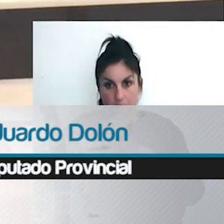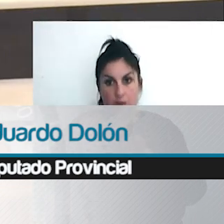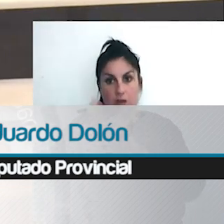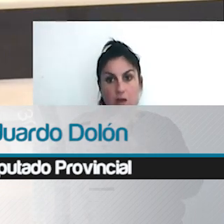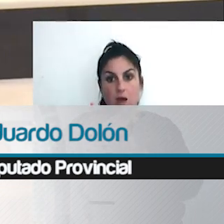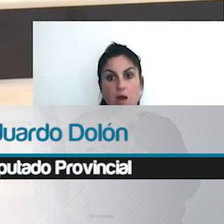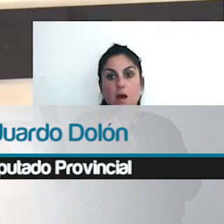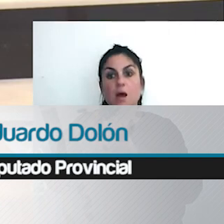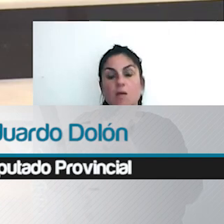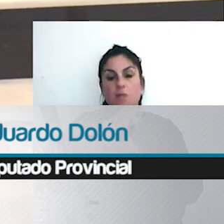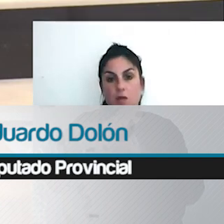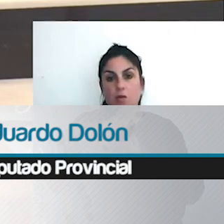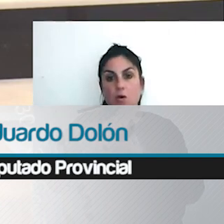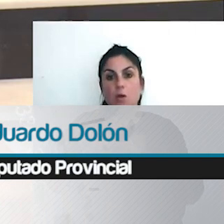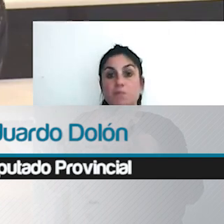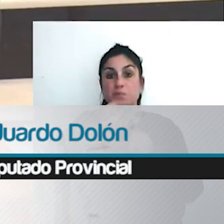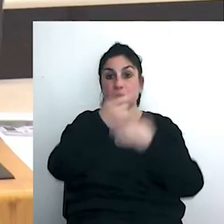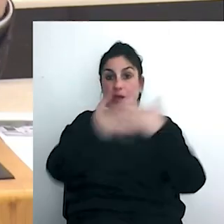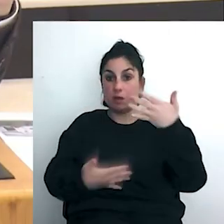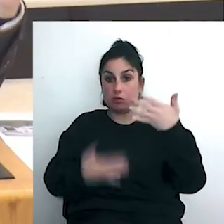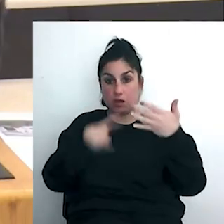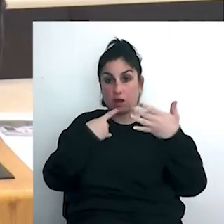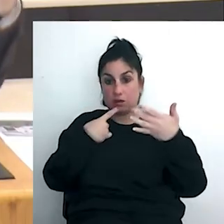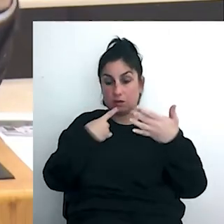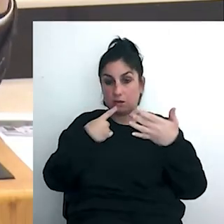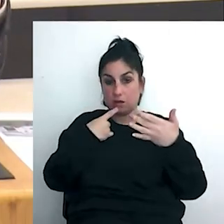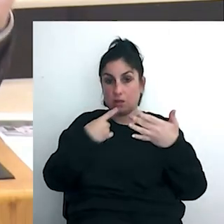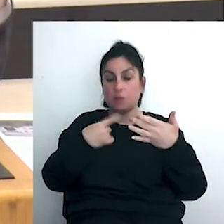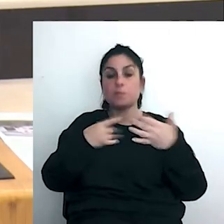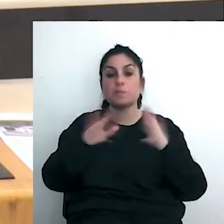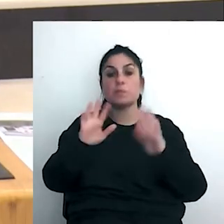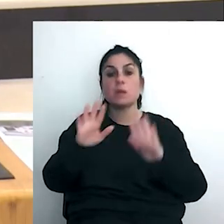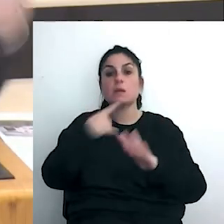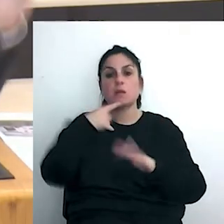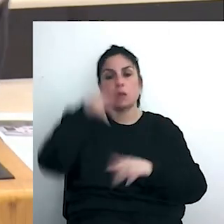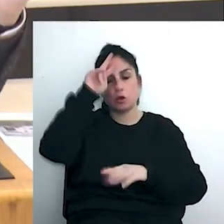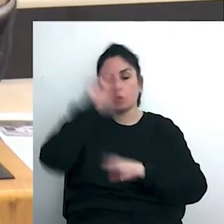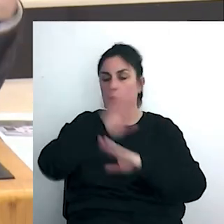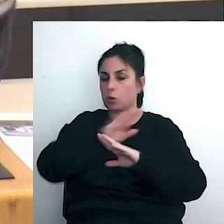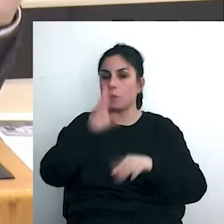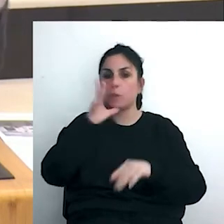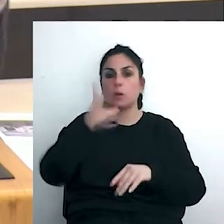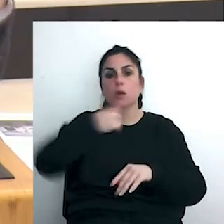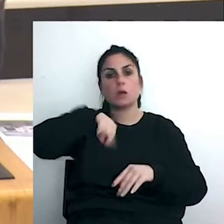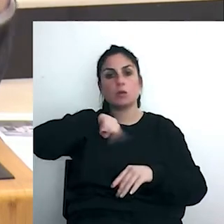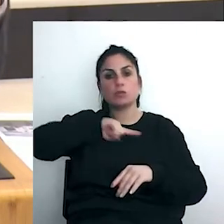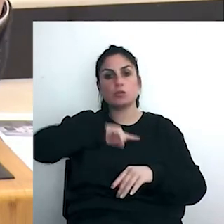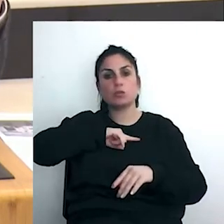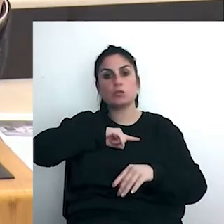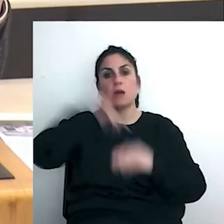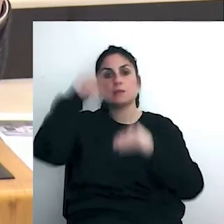lo que acabo de enumerar y verá usted cómo lo encuentra la primera no se preocupen ustedes en absoluto porque vamos a mejorar la asistencia